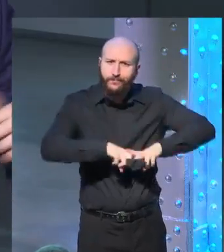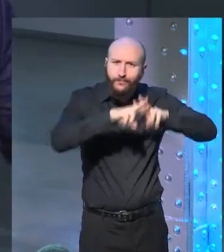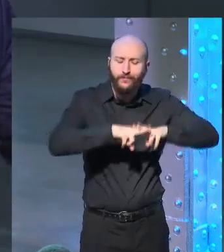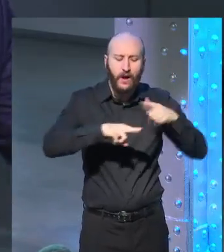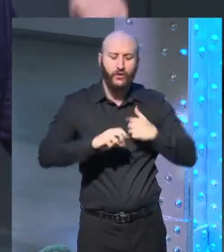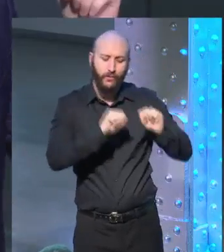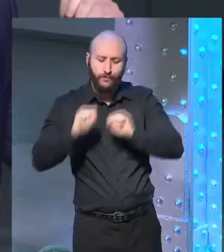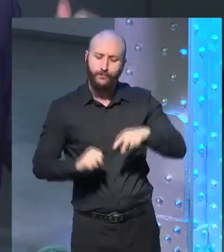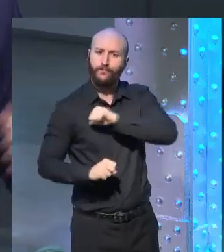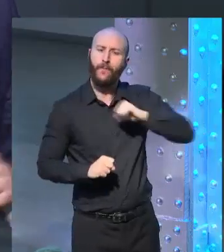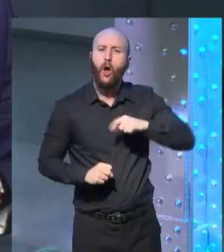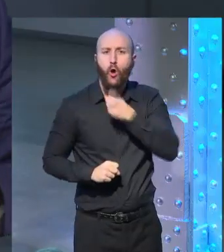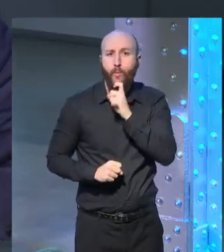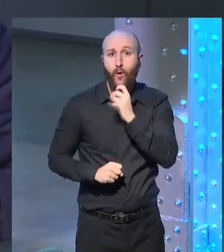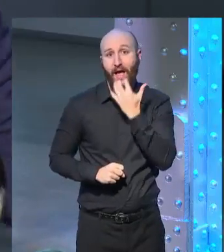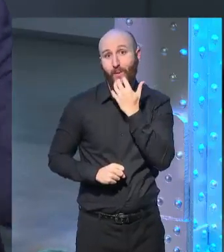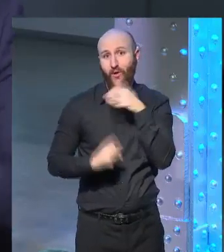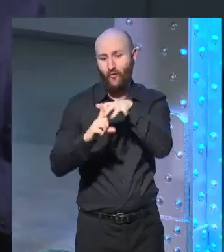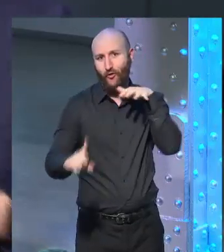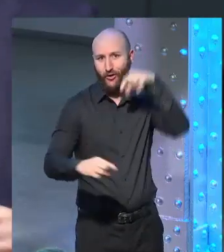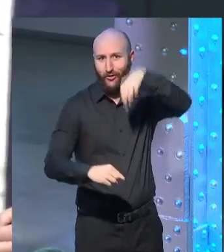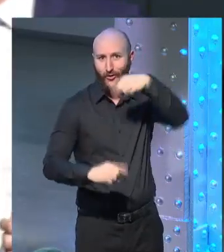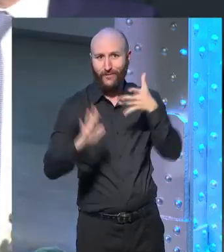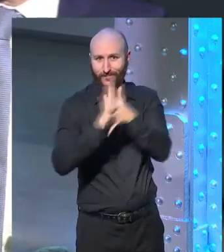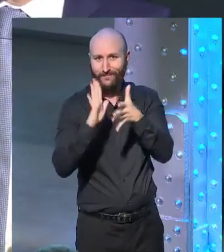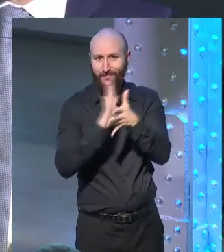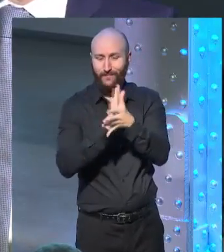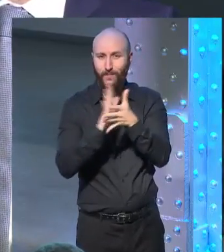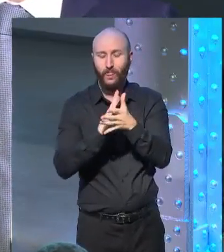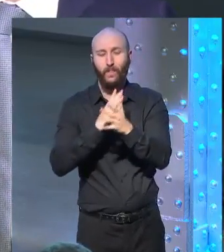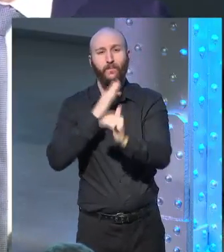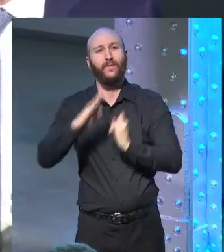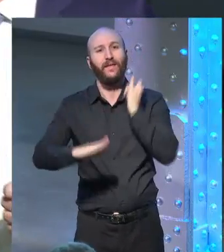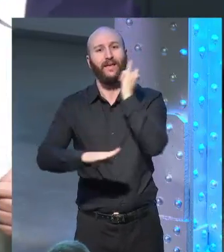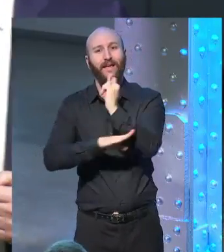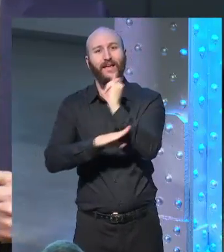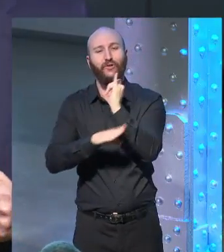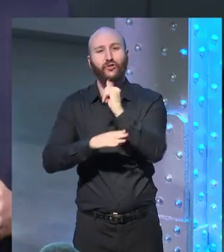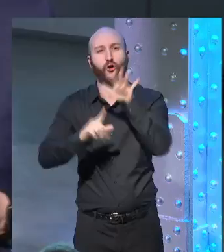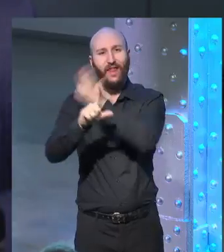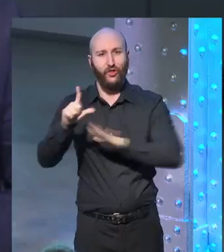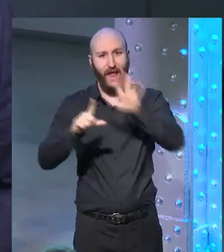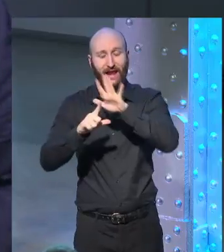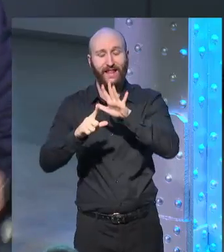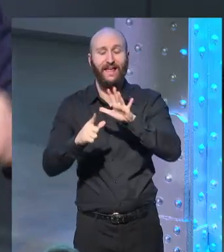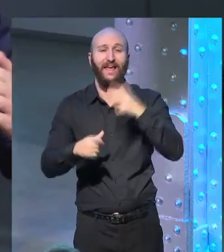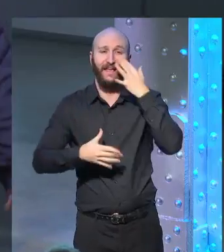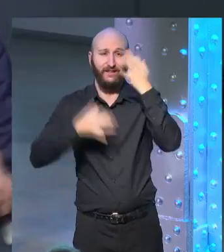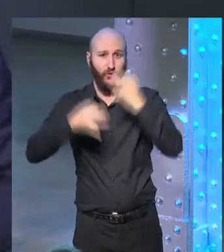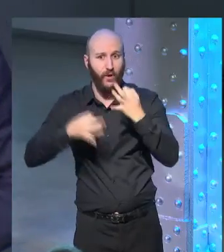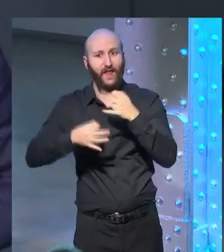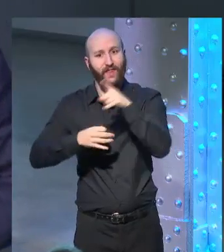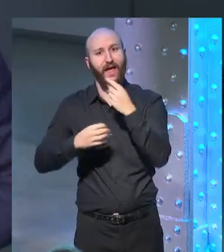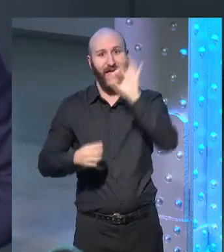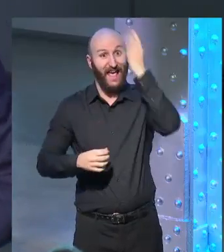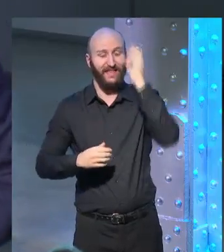proteger. Ejemplo de ello es este foro y las iniciativas que hacemos desde el Instituto Nacional de Ciberseguridad, como decía María. El